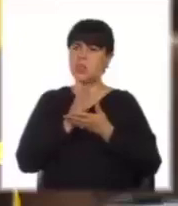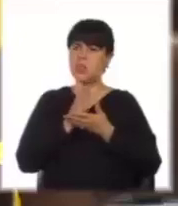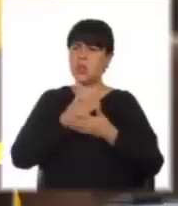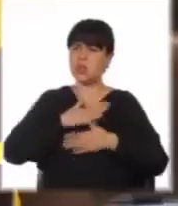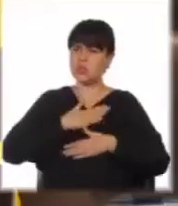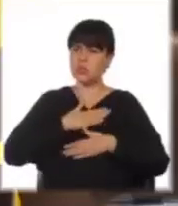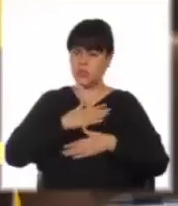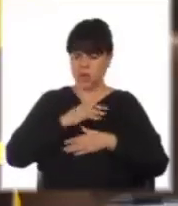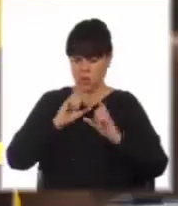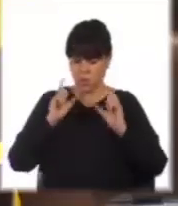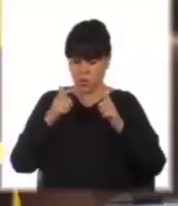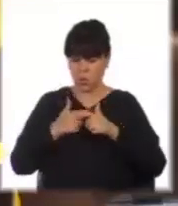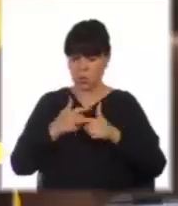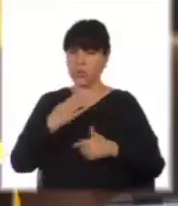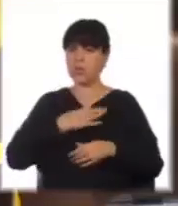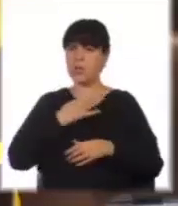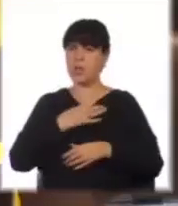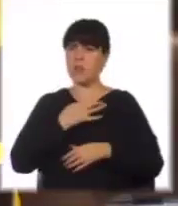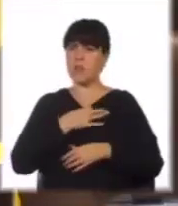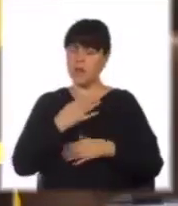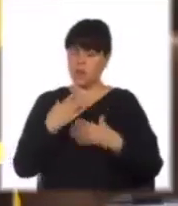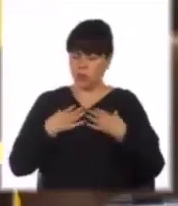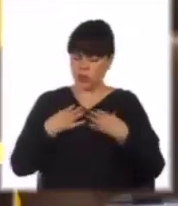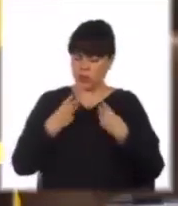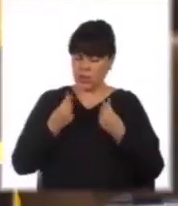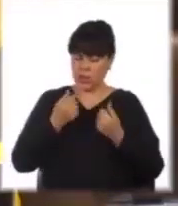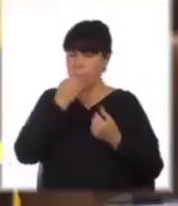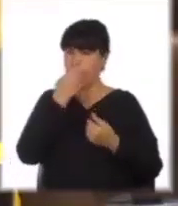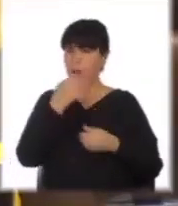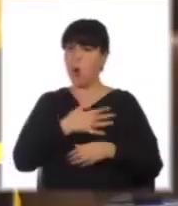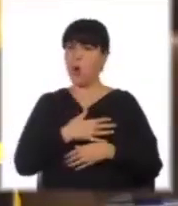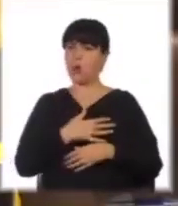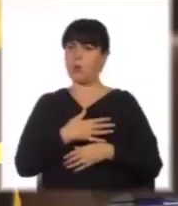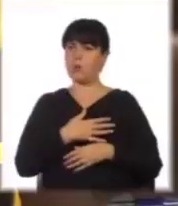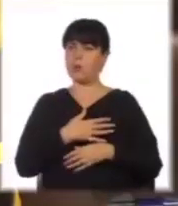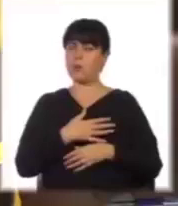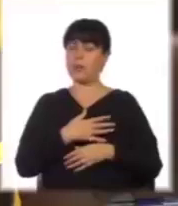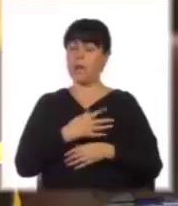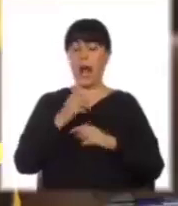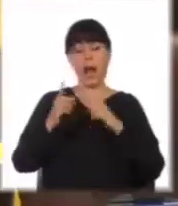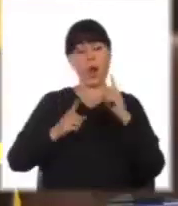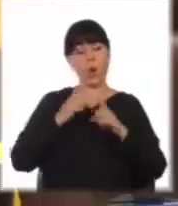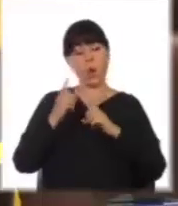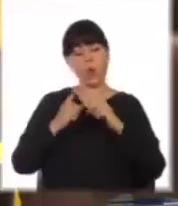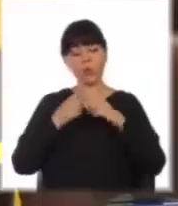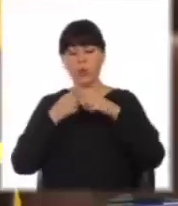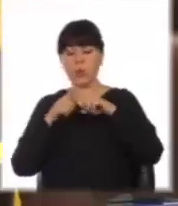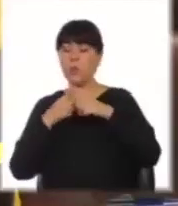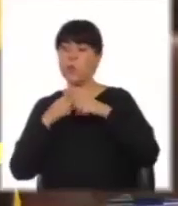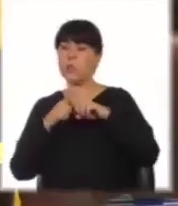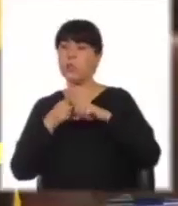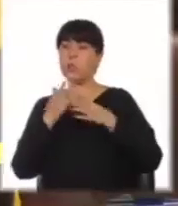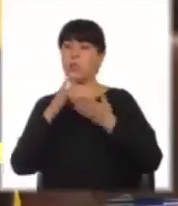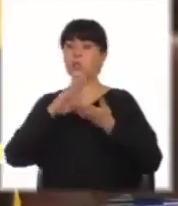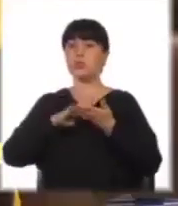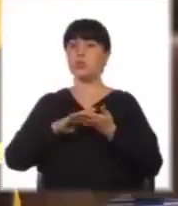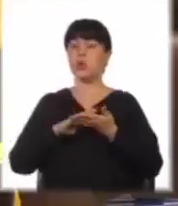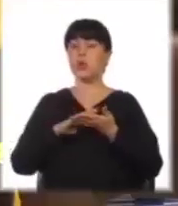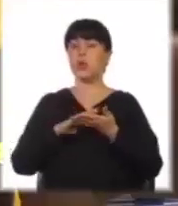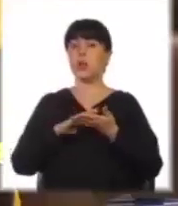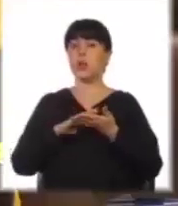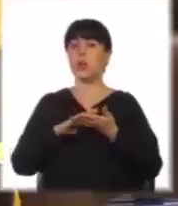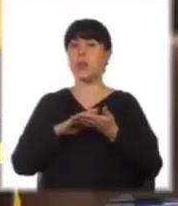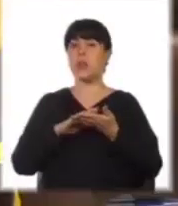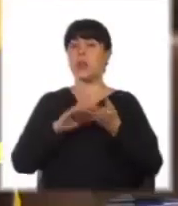de nuestra vida lo que sintamos mejor. Mucho se ha discutido sobre básicamente